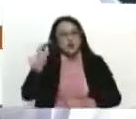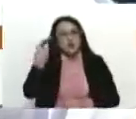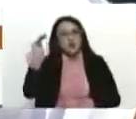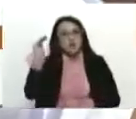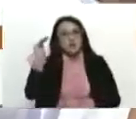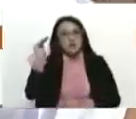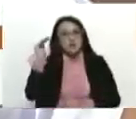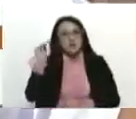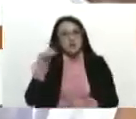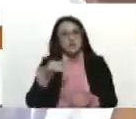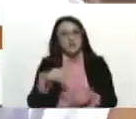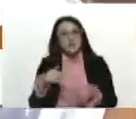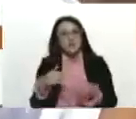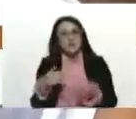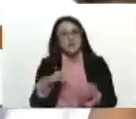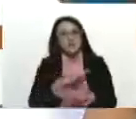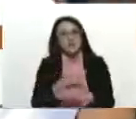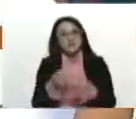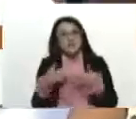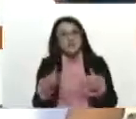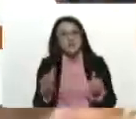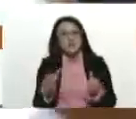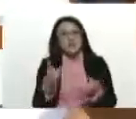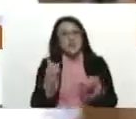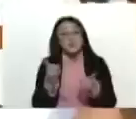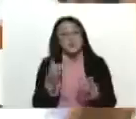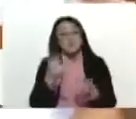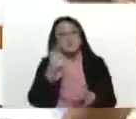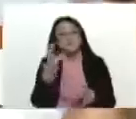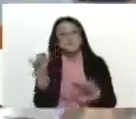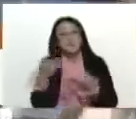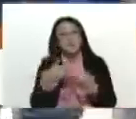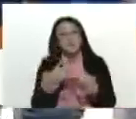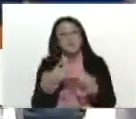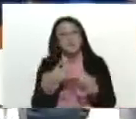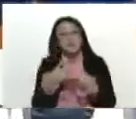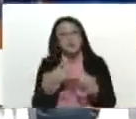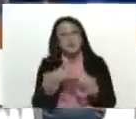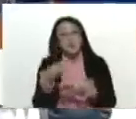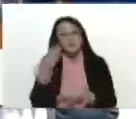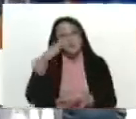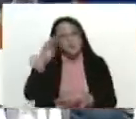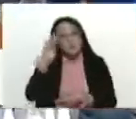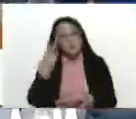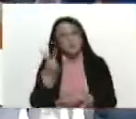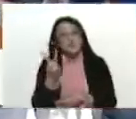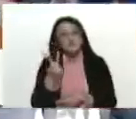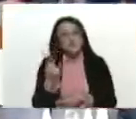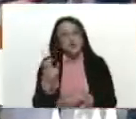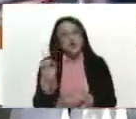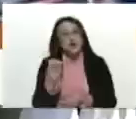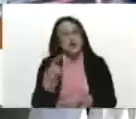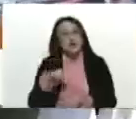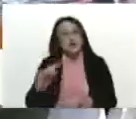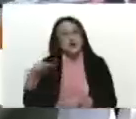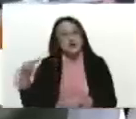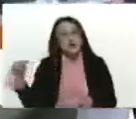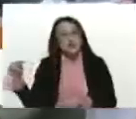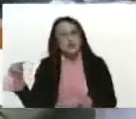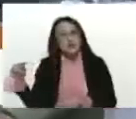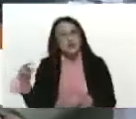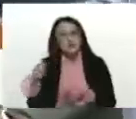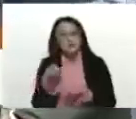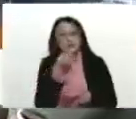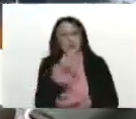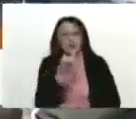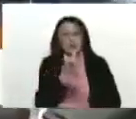a la fuerza pública de ese país por eso los países bloqueados agredidos son países como Cuba Venezuela o Nicaragua y otra